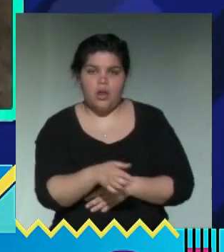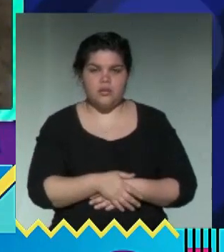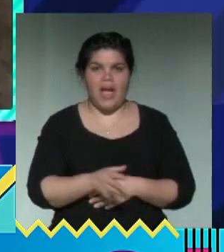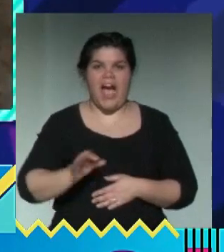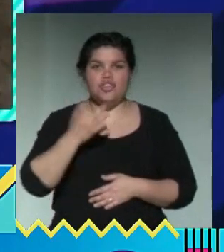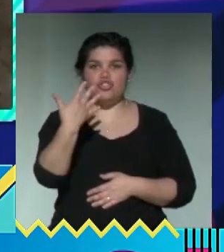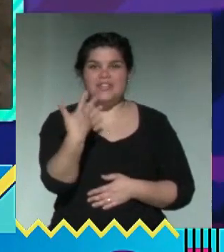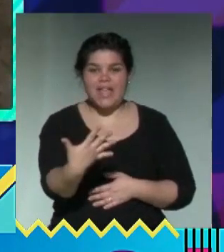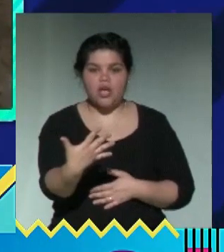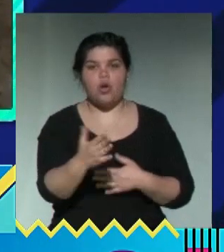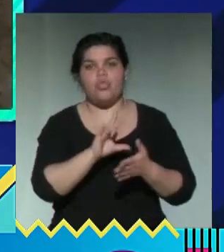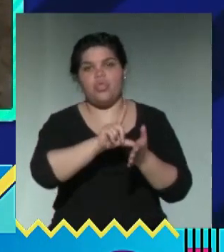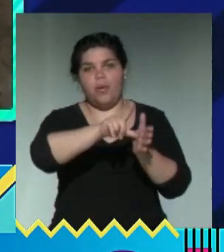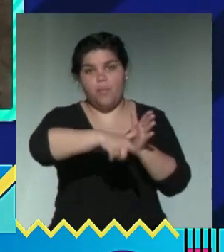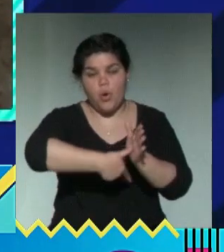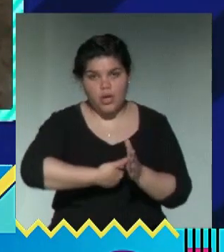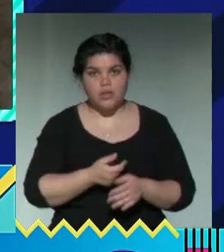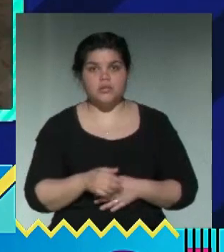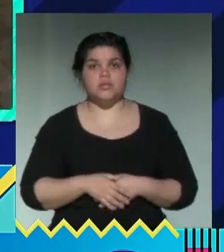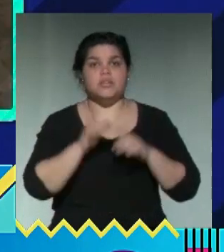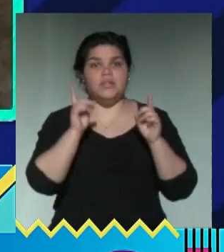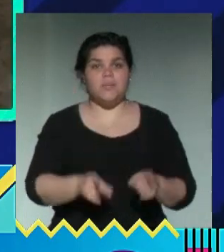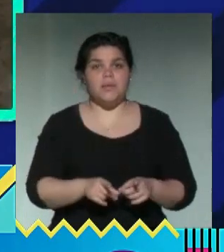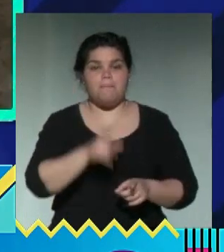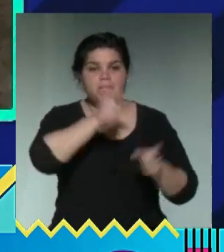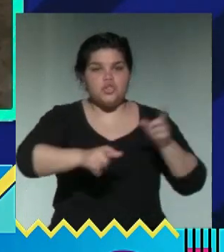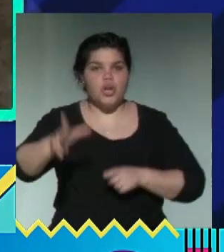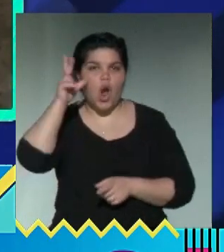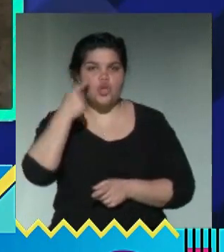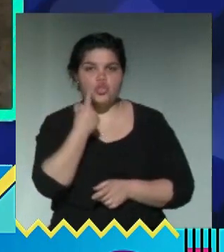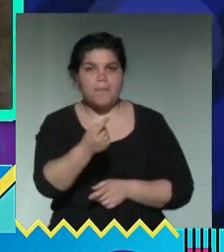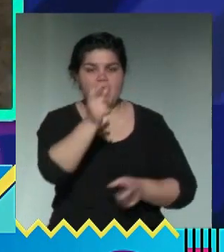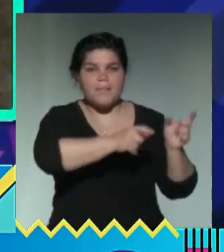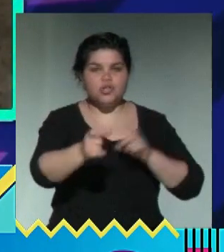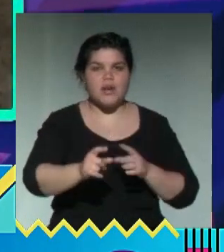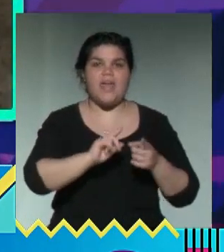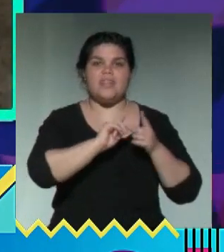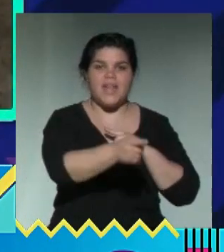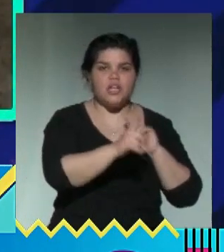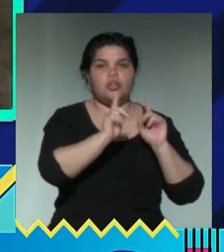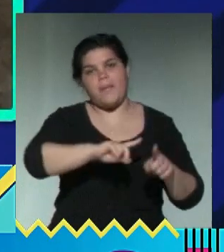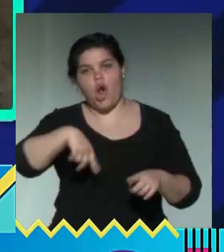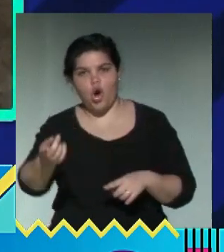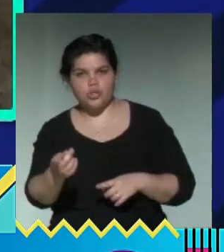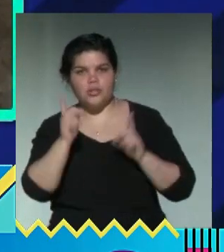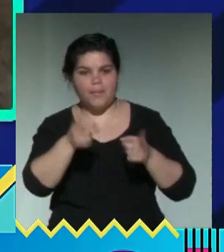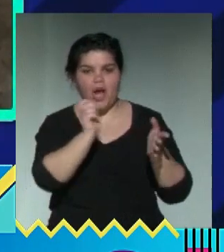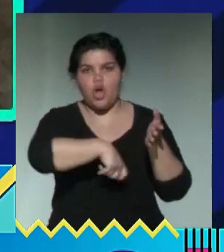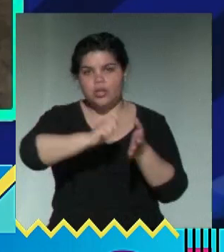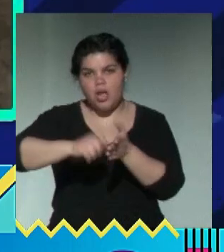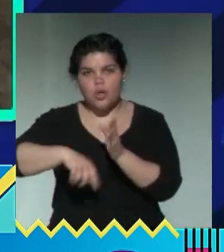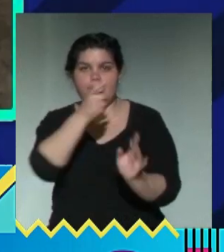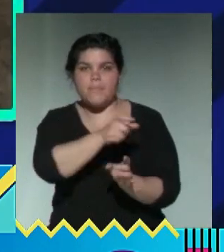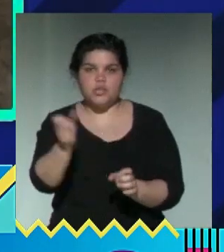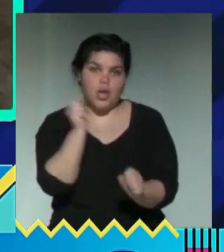años construirlo. Va a emplear más de 8.000 personas, te diría, entre directos e indirectos. Así que realmente estamos hablando de una